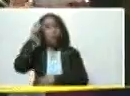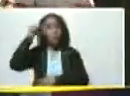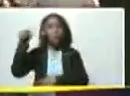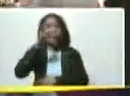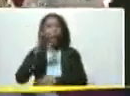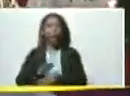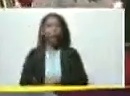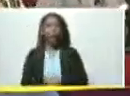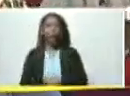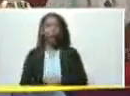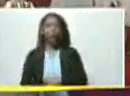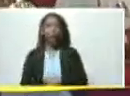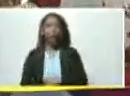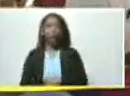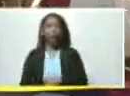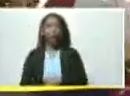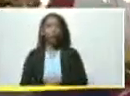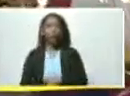pueblo.